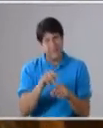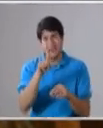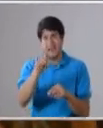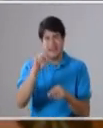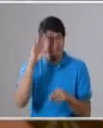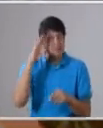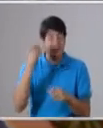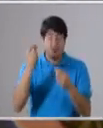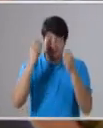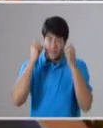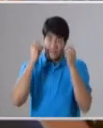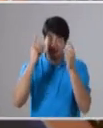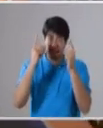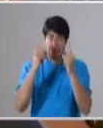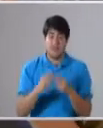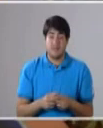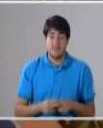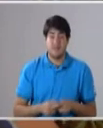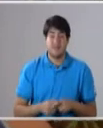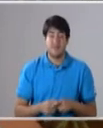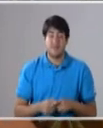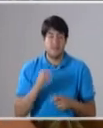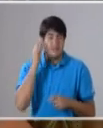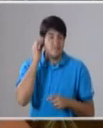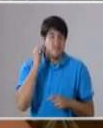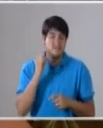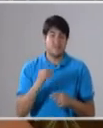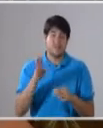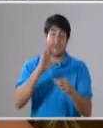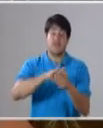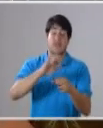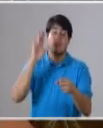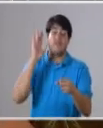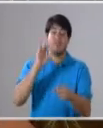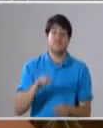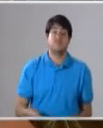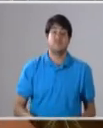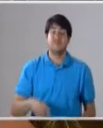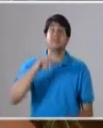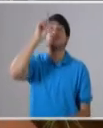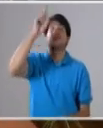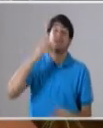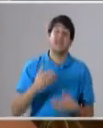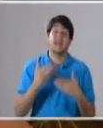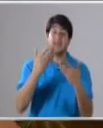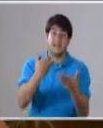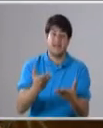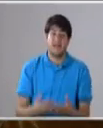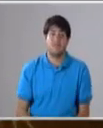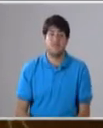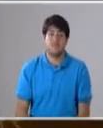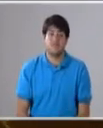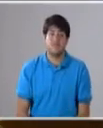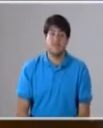es impresionante lo que la promesa que Él está dando.